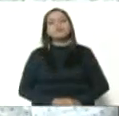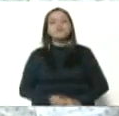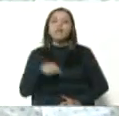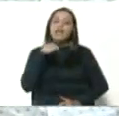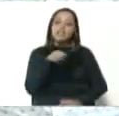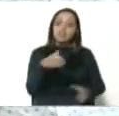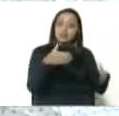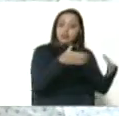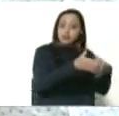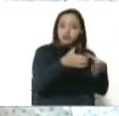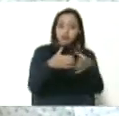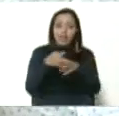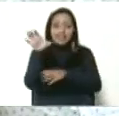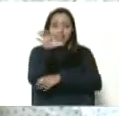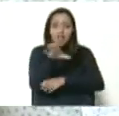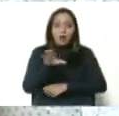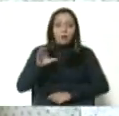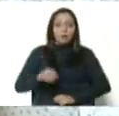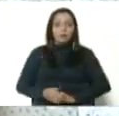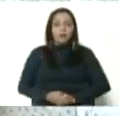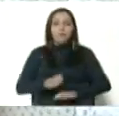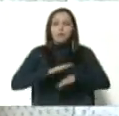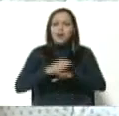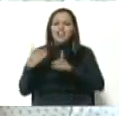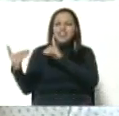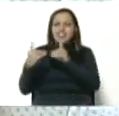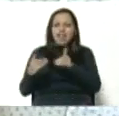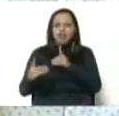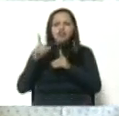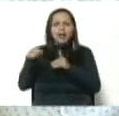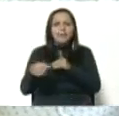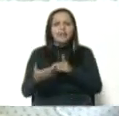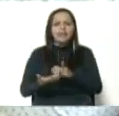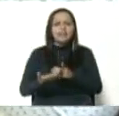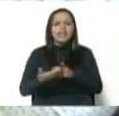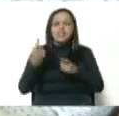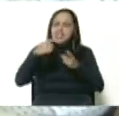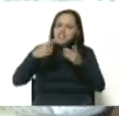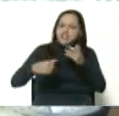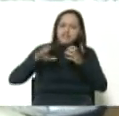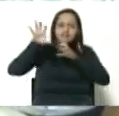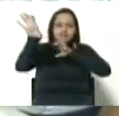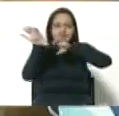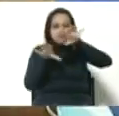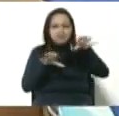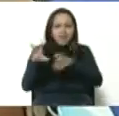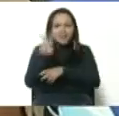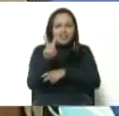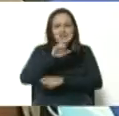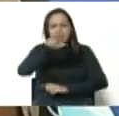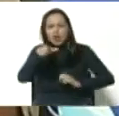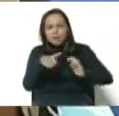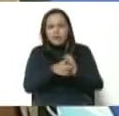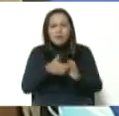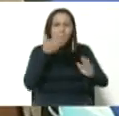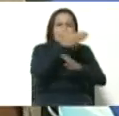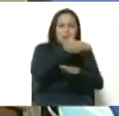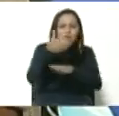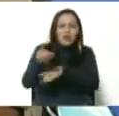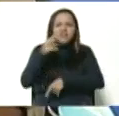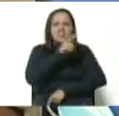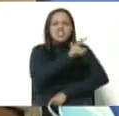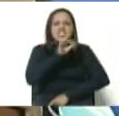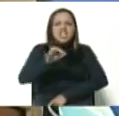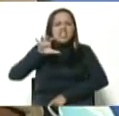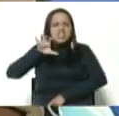a los distintos estados del país, porque este diálogo lo vamos a llevar también a distintas partes de Venezuela, vamos a tratar de visitar los 23 estados del